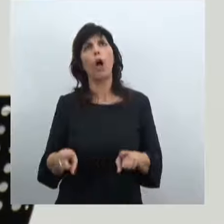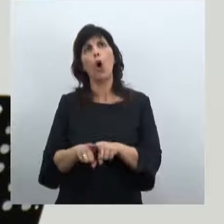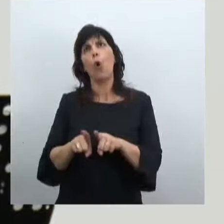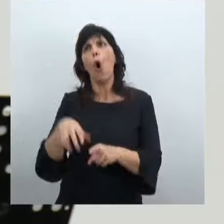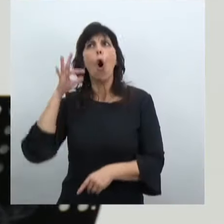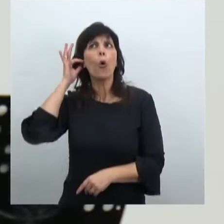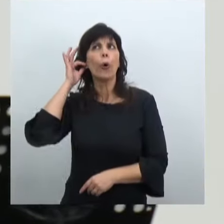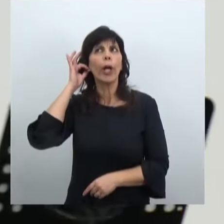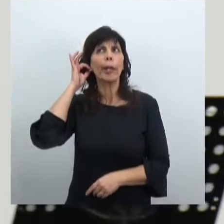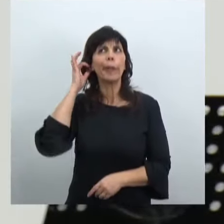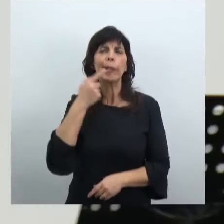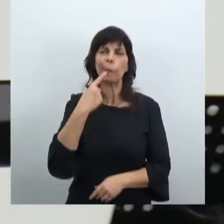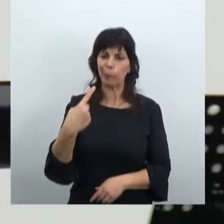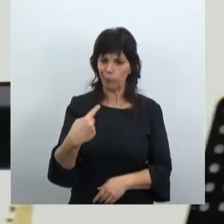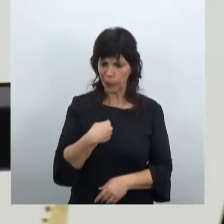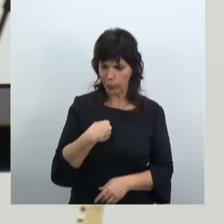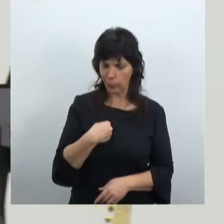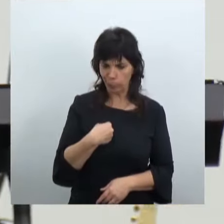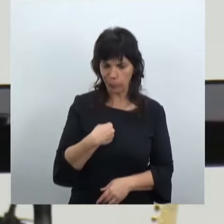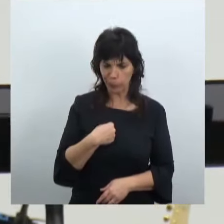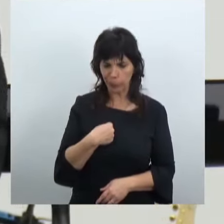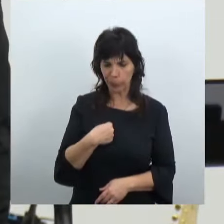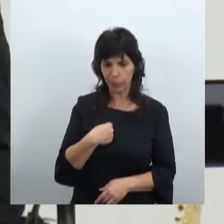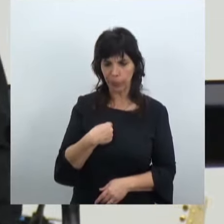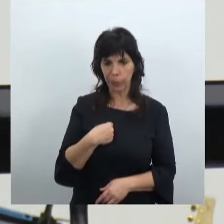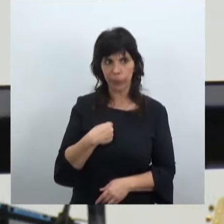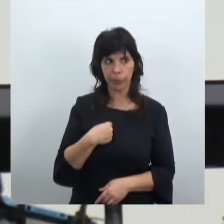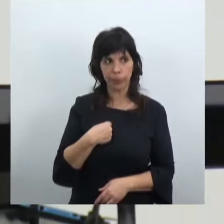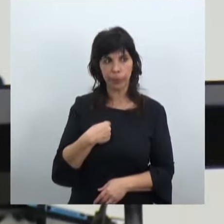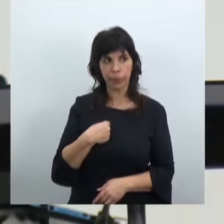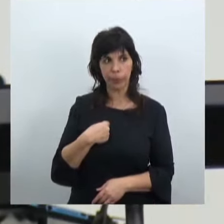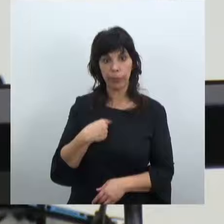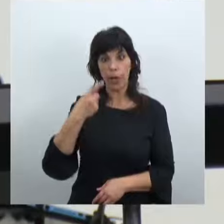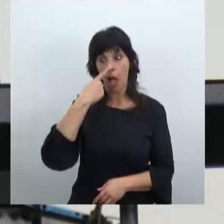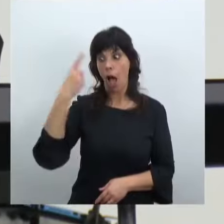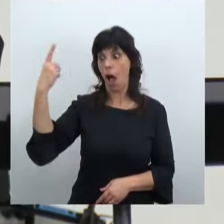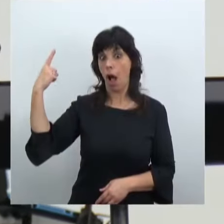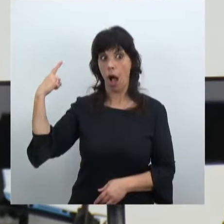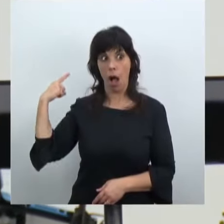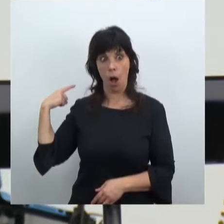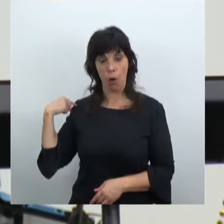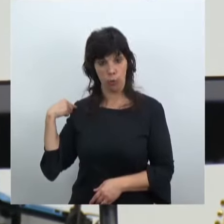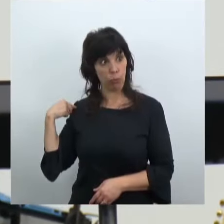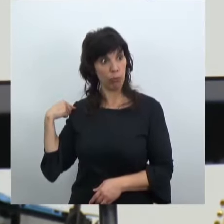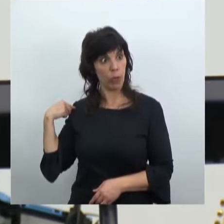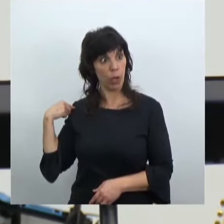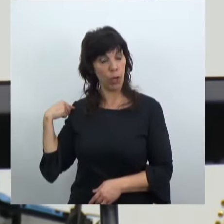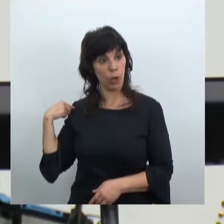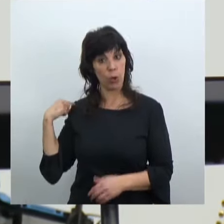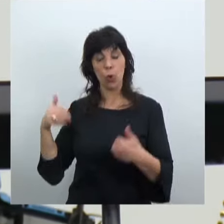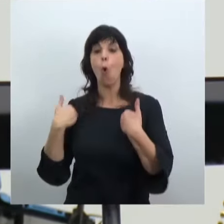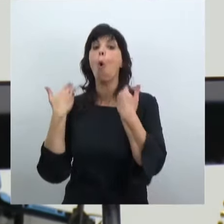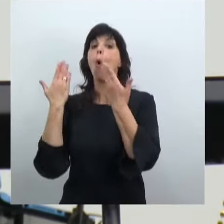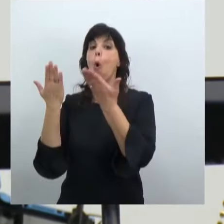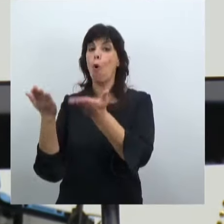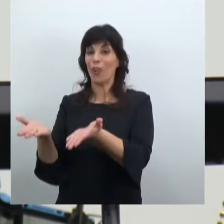el miércoles me contó una hermana un testimonio que le compró el último año a su esposo uno de estos regalos con una